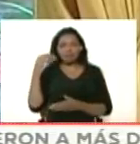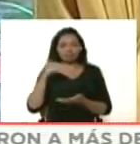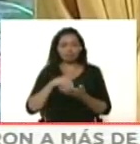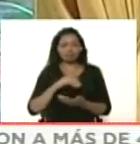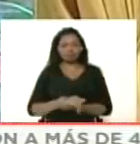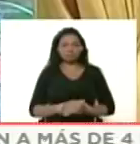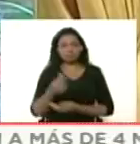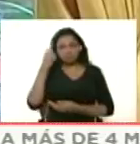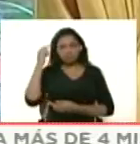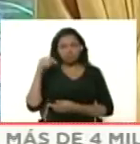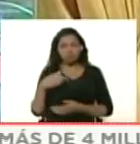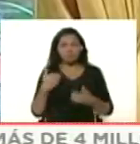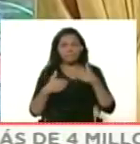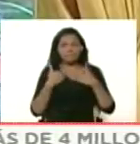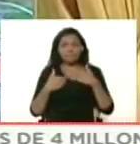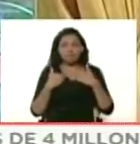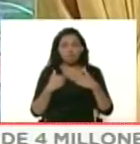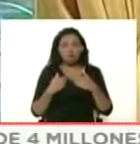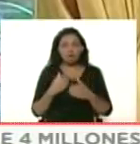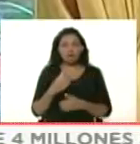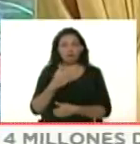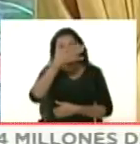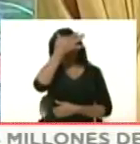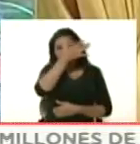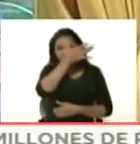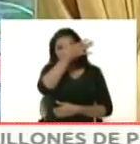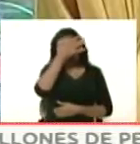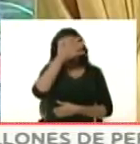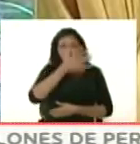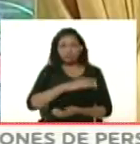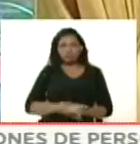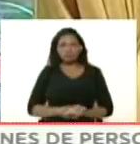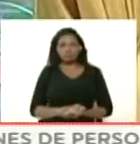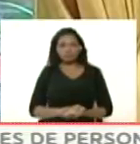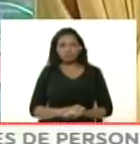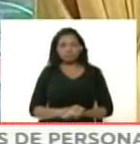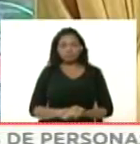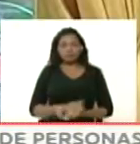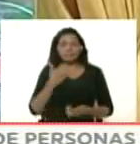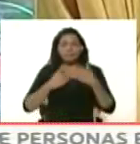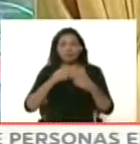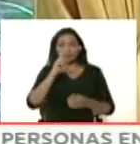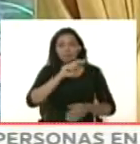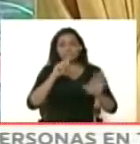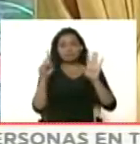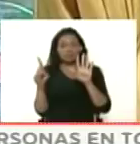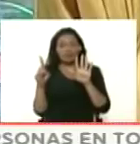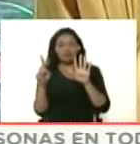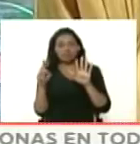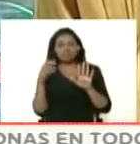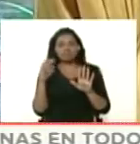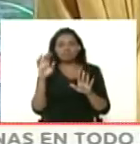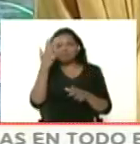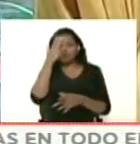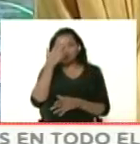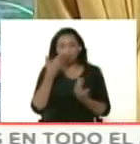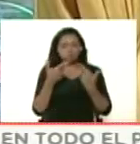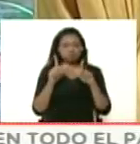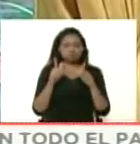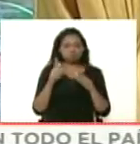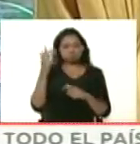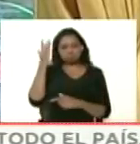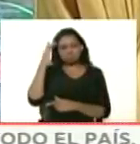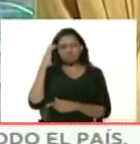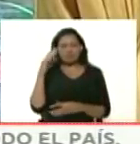El día de hoy, miércoles de ceniza, miércoles 26 de febrero, ha deliberado,